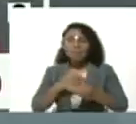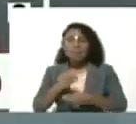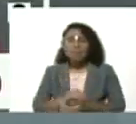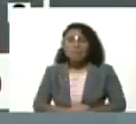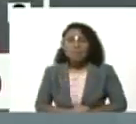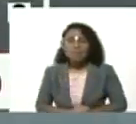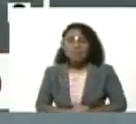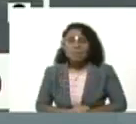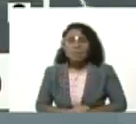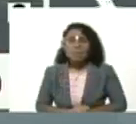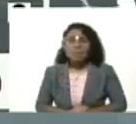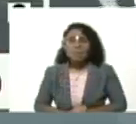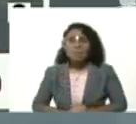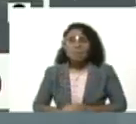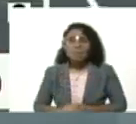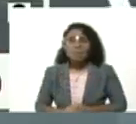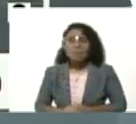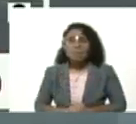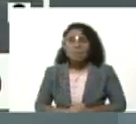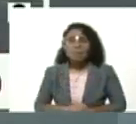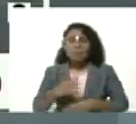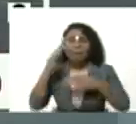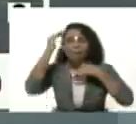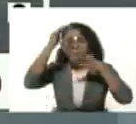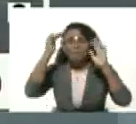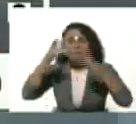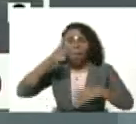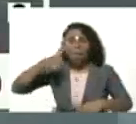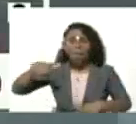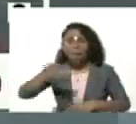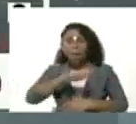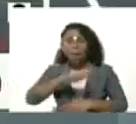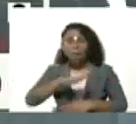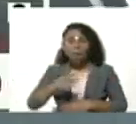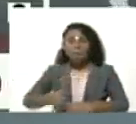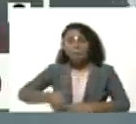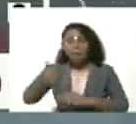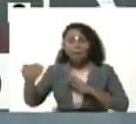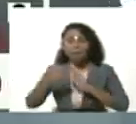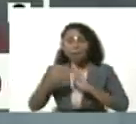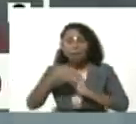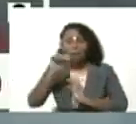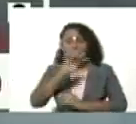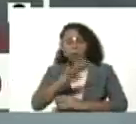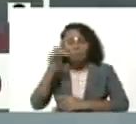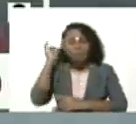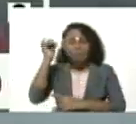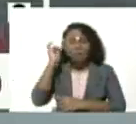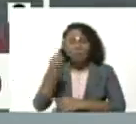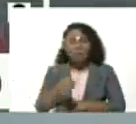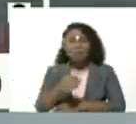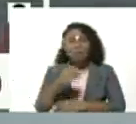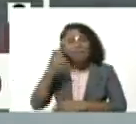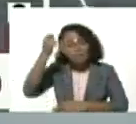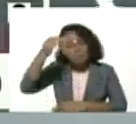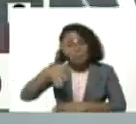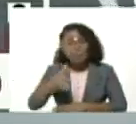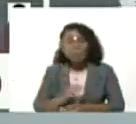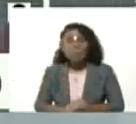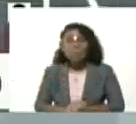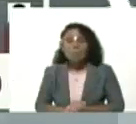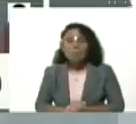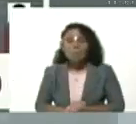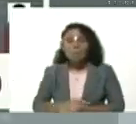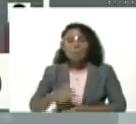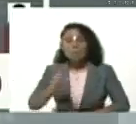tenemos 7 supercisternas para atender las poblaciones más afectadas, 4 de Yaracuy y 3 que nos envió pues nuestro